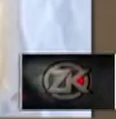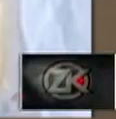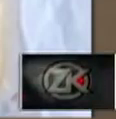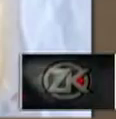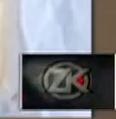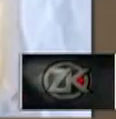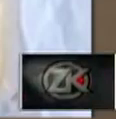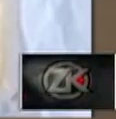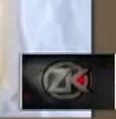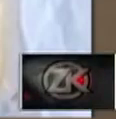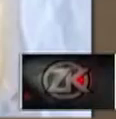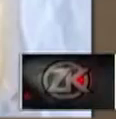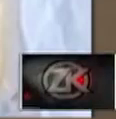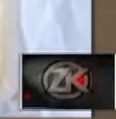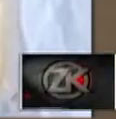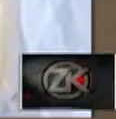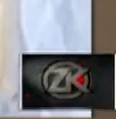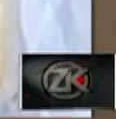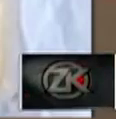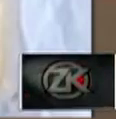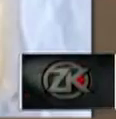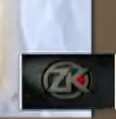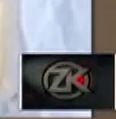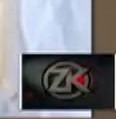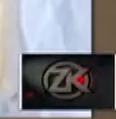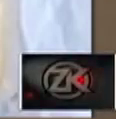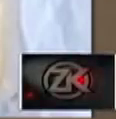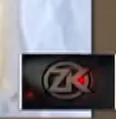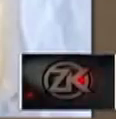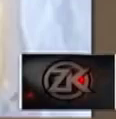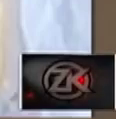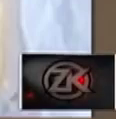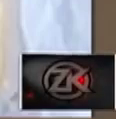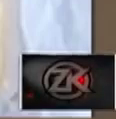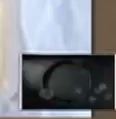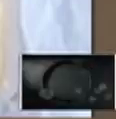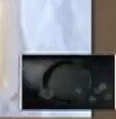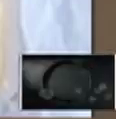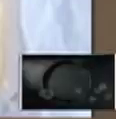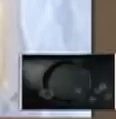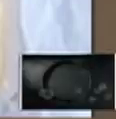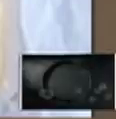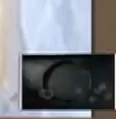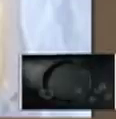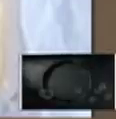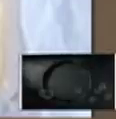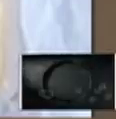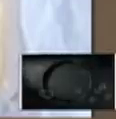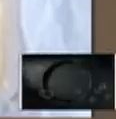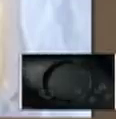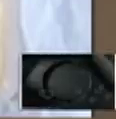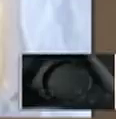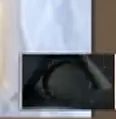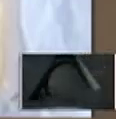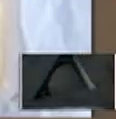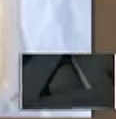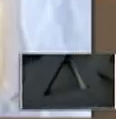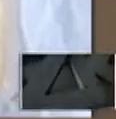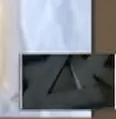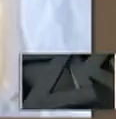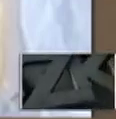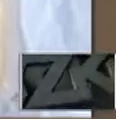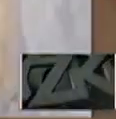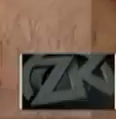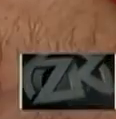de emisión y de vencimiento de la cédula, muchacho pendejo. Aquí tenemos Luis, a lo mismo, por favor. Pero la fecha de emisión. Ahí